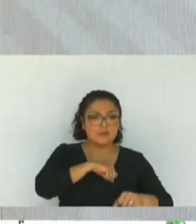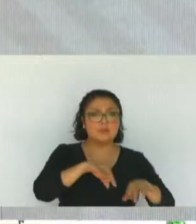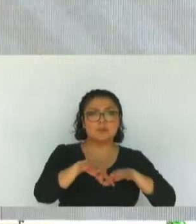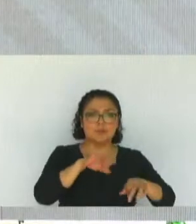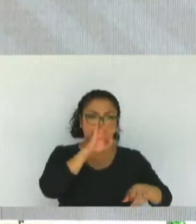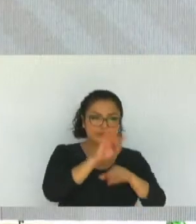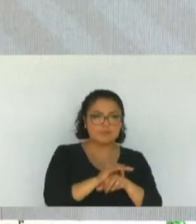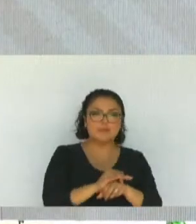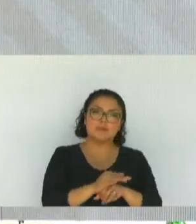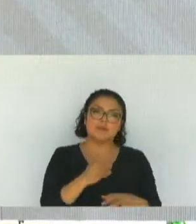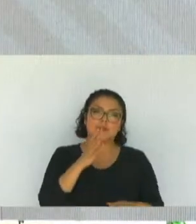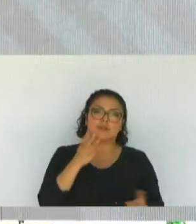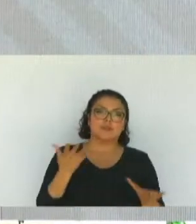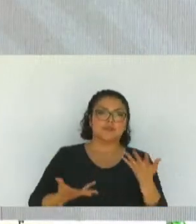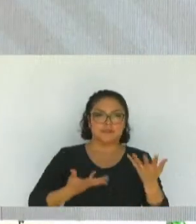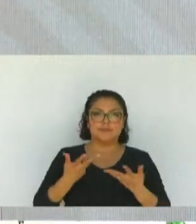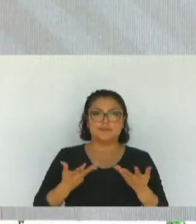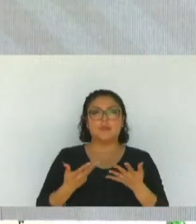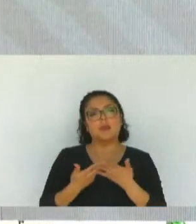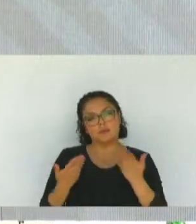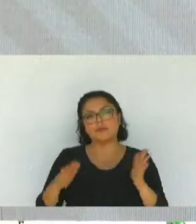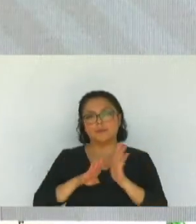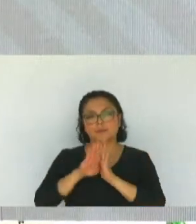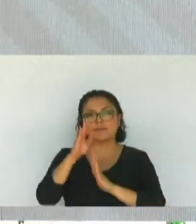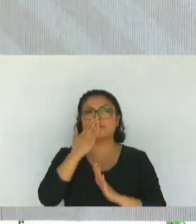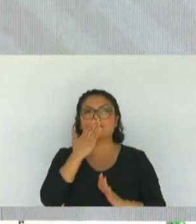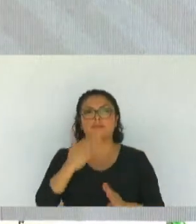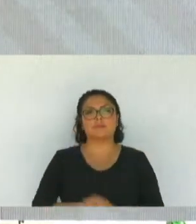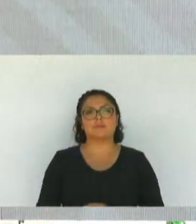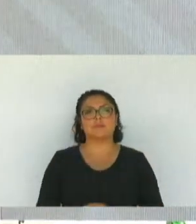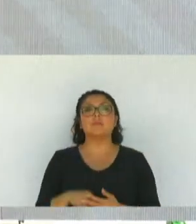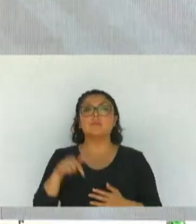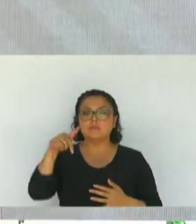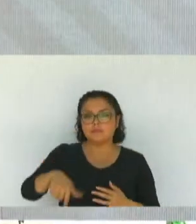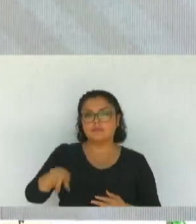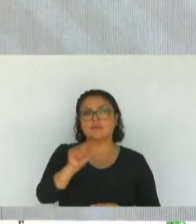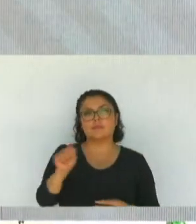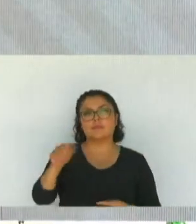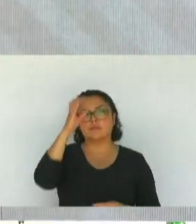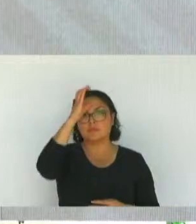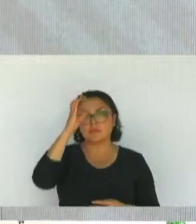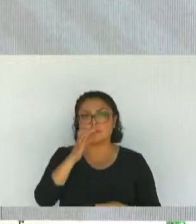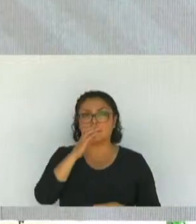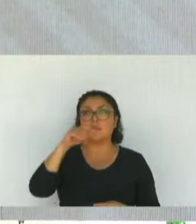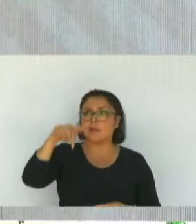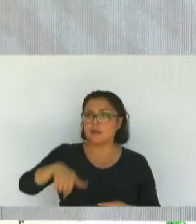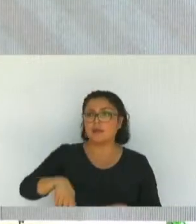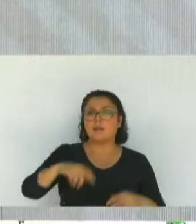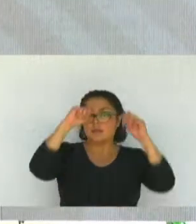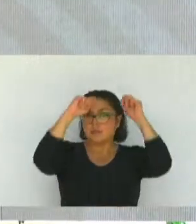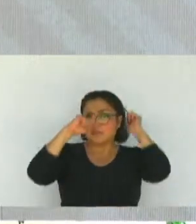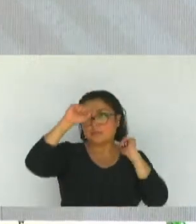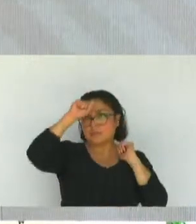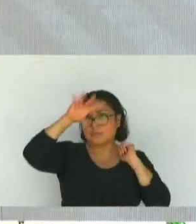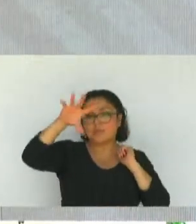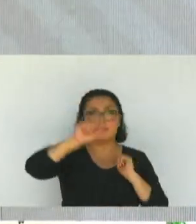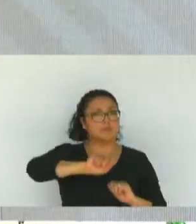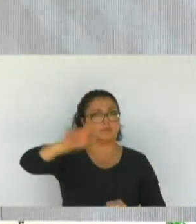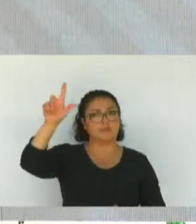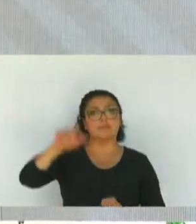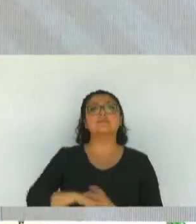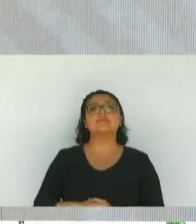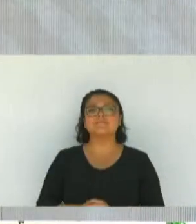decirlo aquí en Peñoles, en Torreón, en Coahuila, en una de las cunas de la minería mexicana, pues es realmente para mí